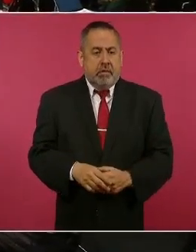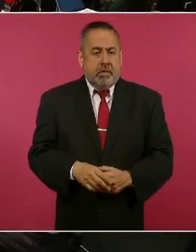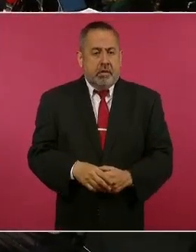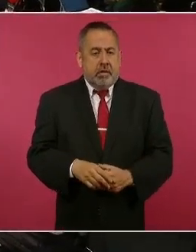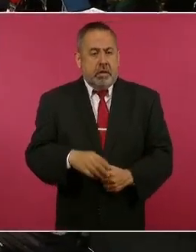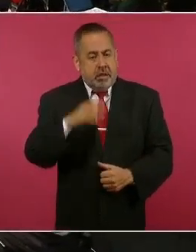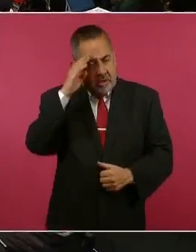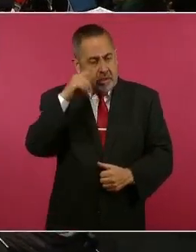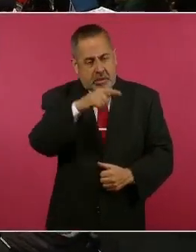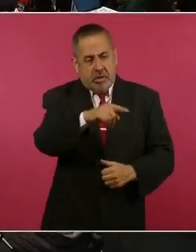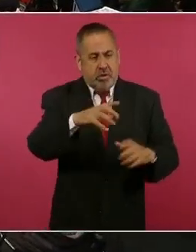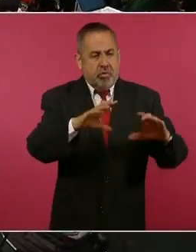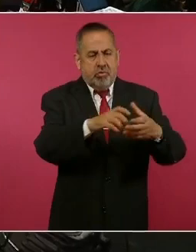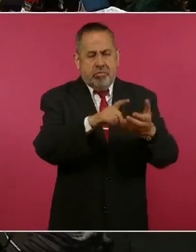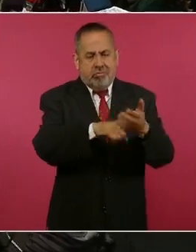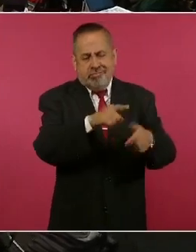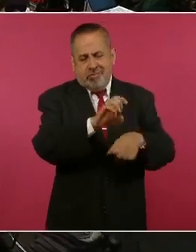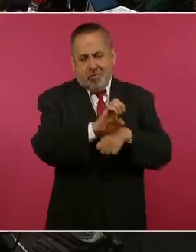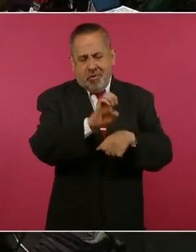señor Sullivan.